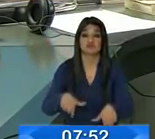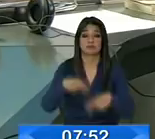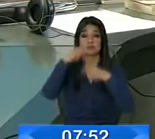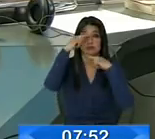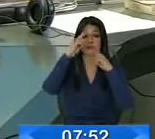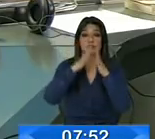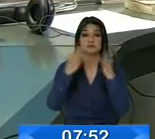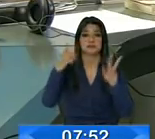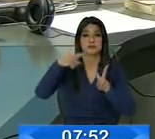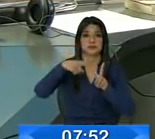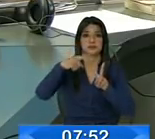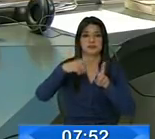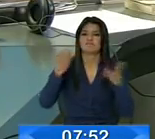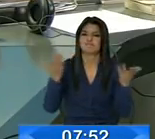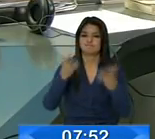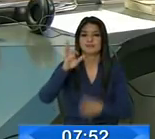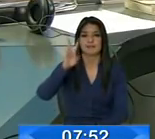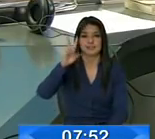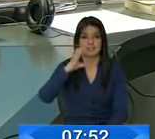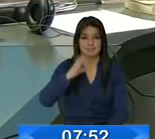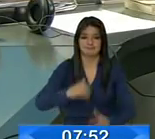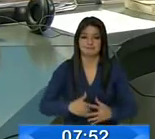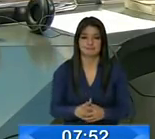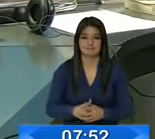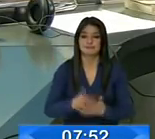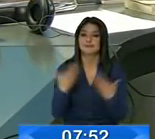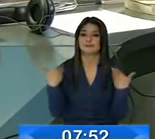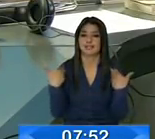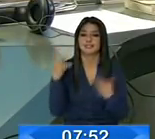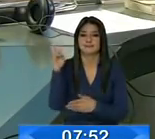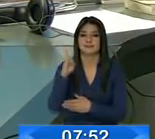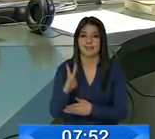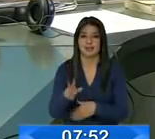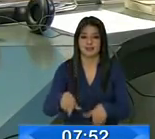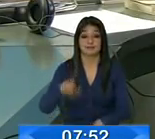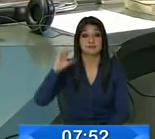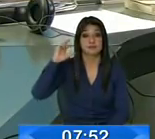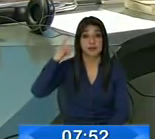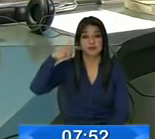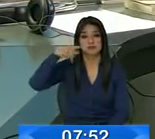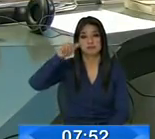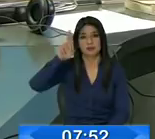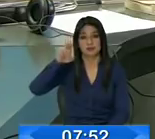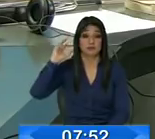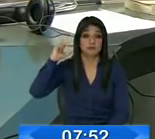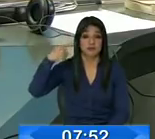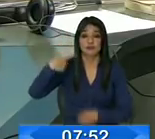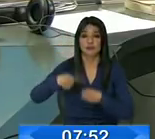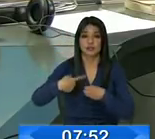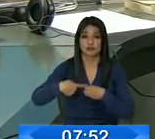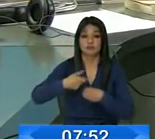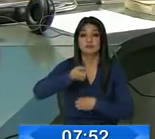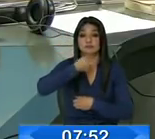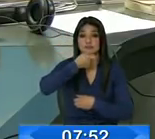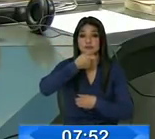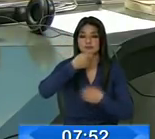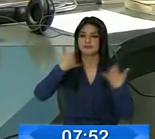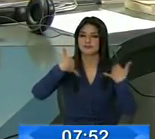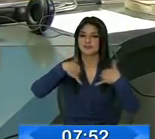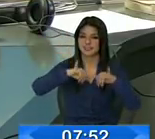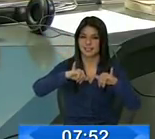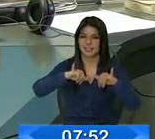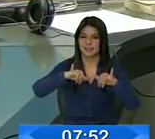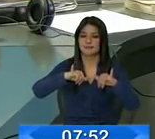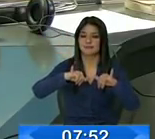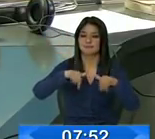El Comercio TV a través de Televicentro. Un feliz viernes en las radios Platinum FM y Radio Quito, La Voz de la Capital, noticiero líder en la